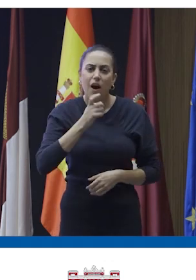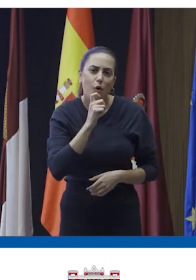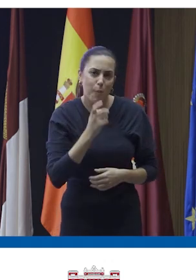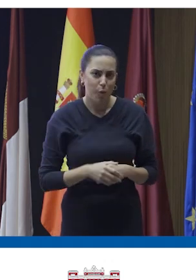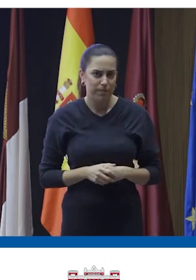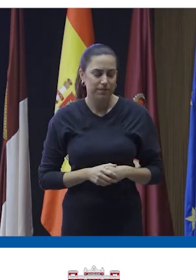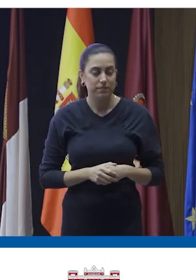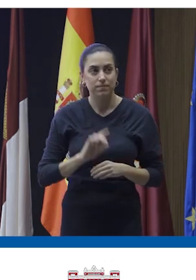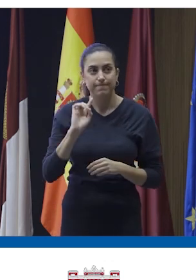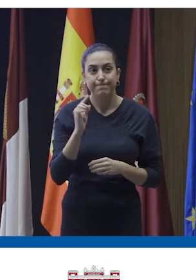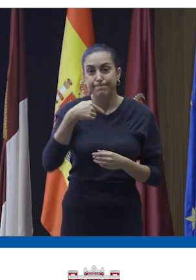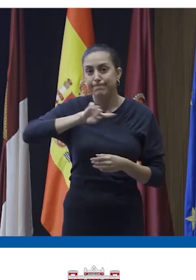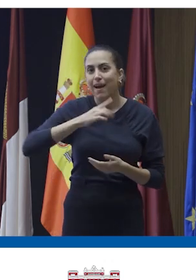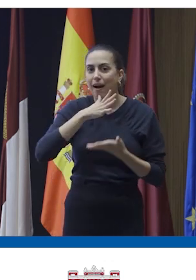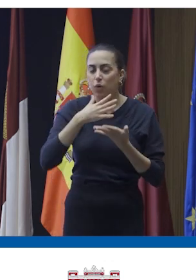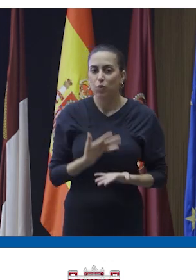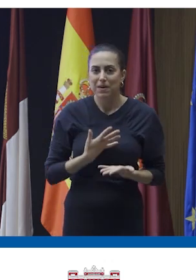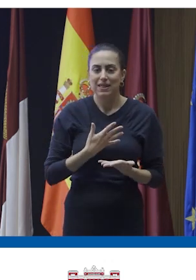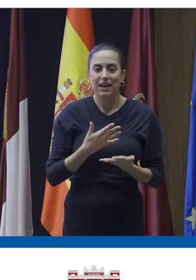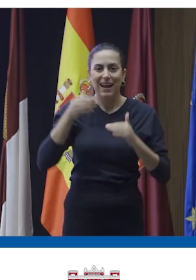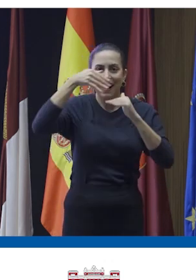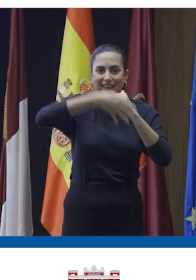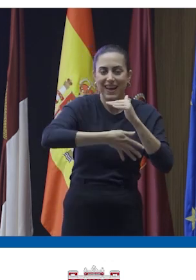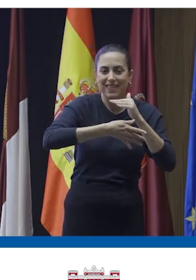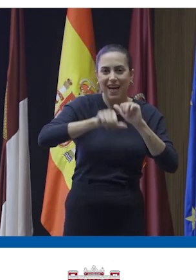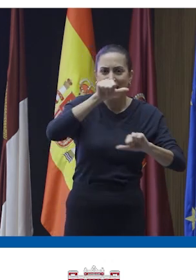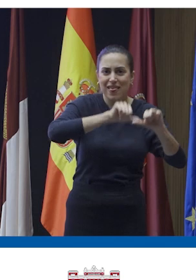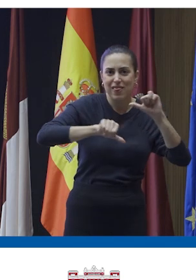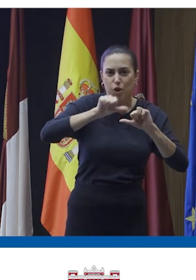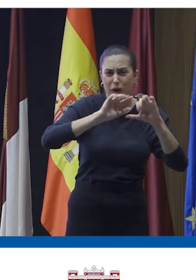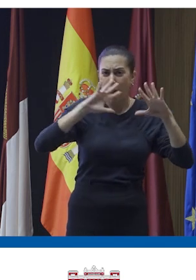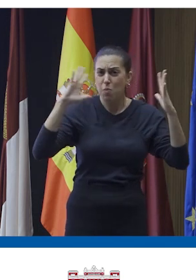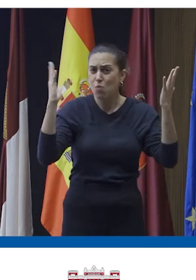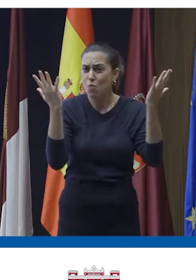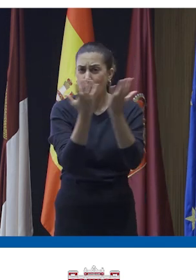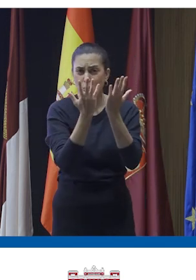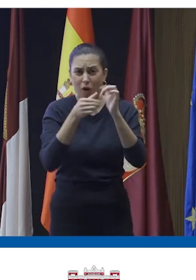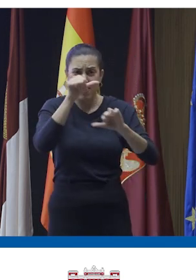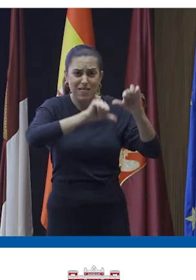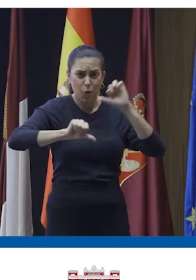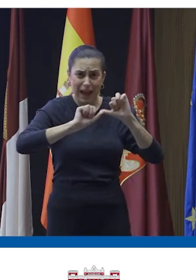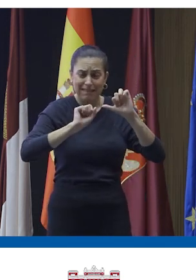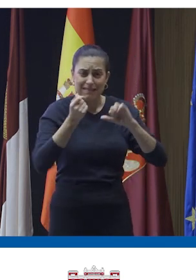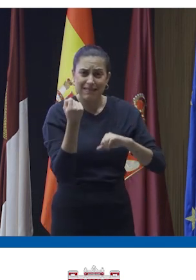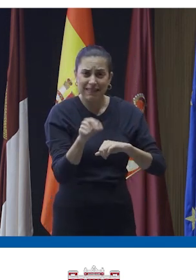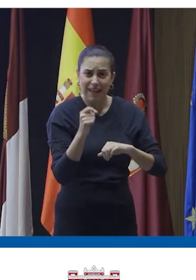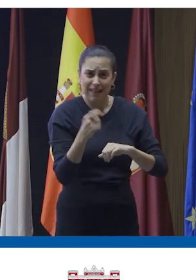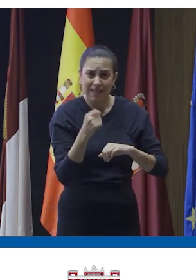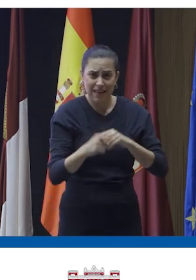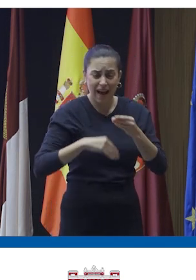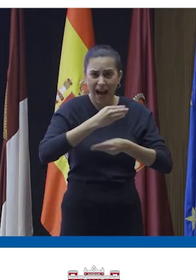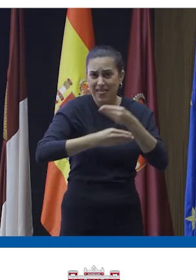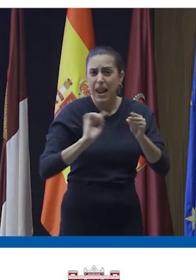saber, la catarata es la cirugía que más se realiza en todo el mundo actualmente. Entonces, es una de las causas más importantes